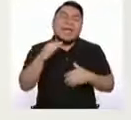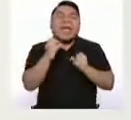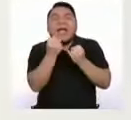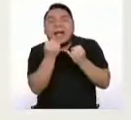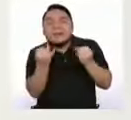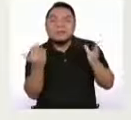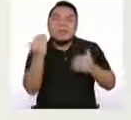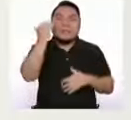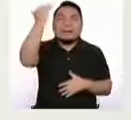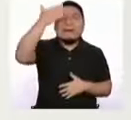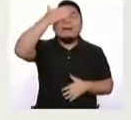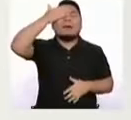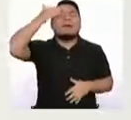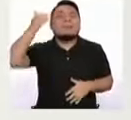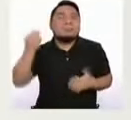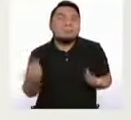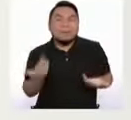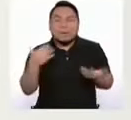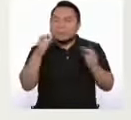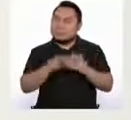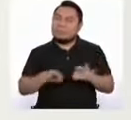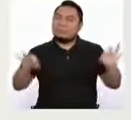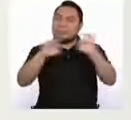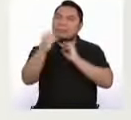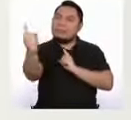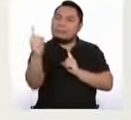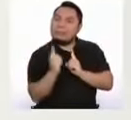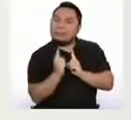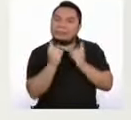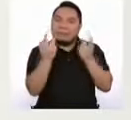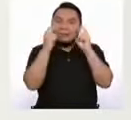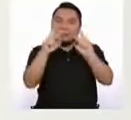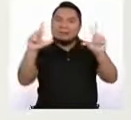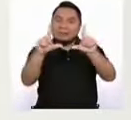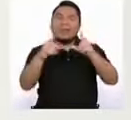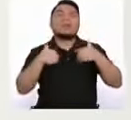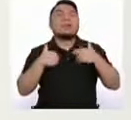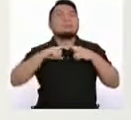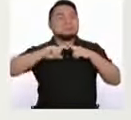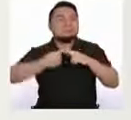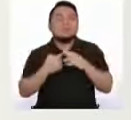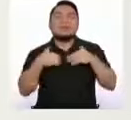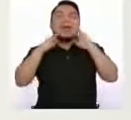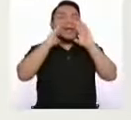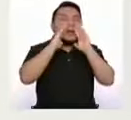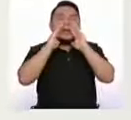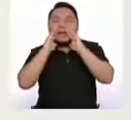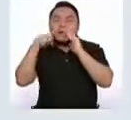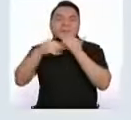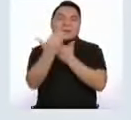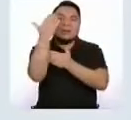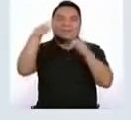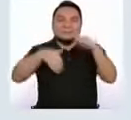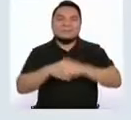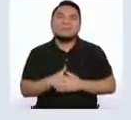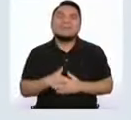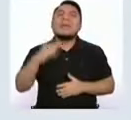desmemoriado, que olvida lo importante que es ver el programa, procederé a hacer el llamado de cada mañana.